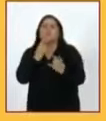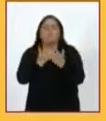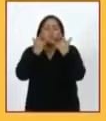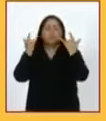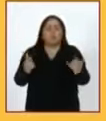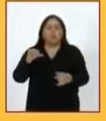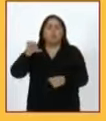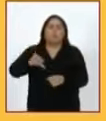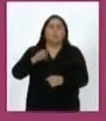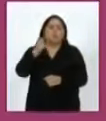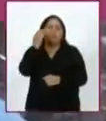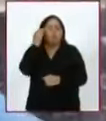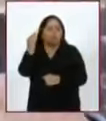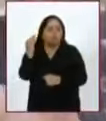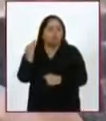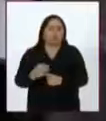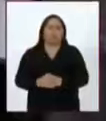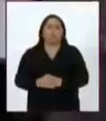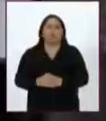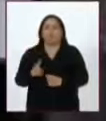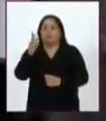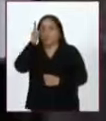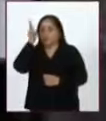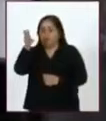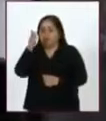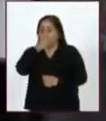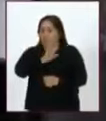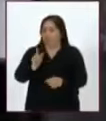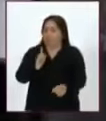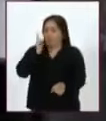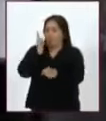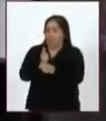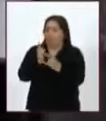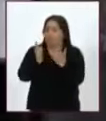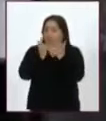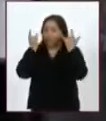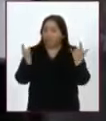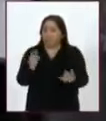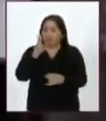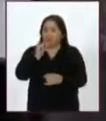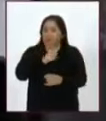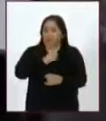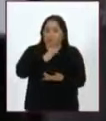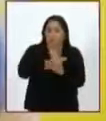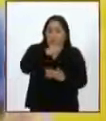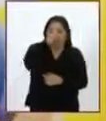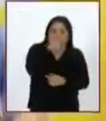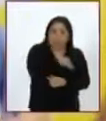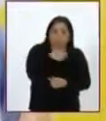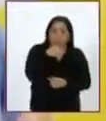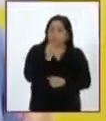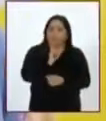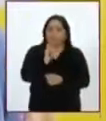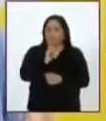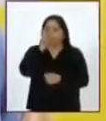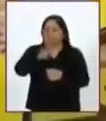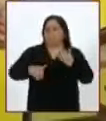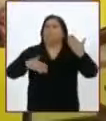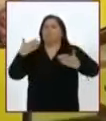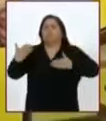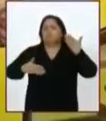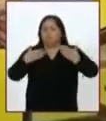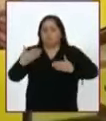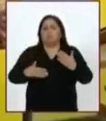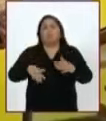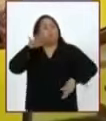en día? Hola, ¿se han dado cuenta que las historietas no son solo para niños? Son muy divertidas.